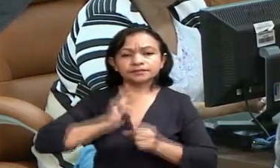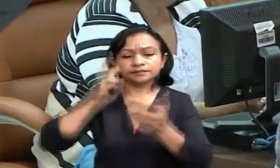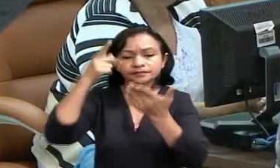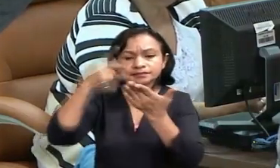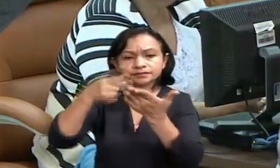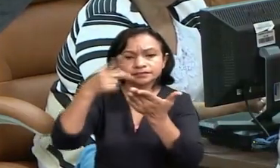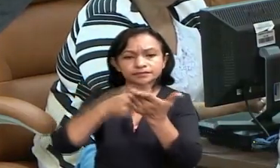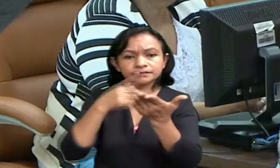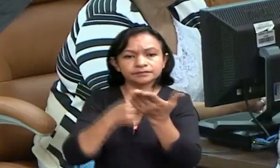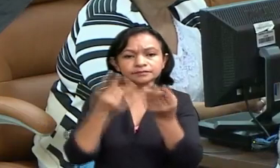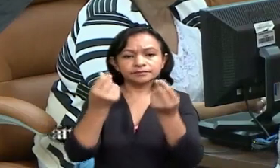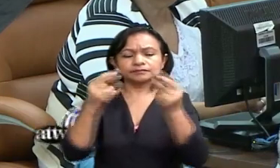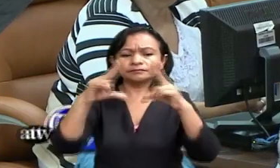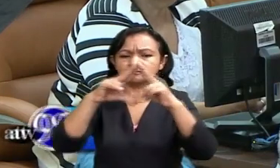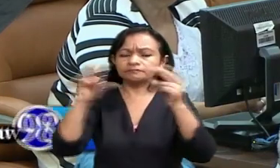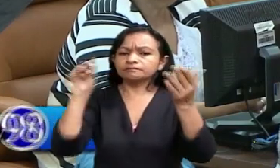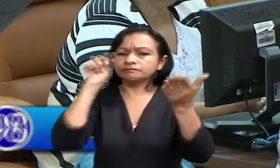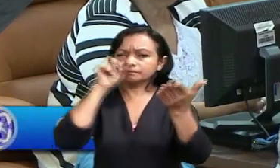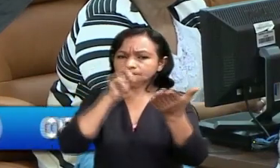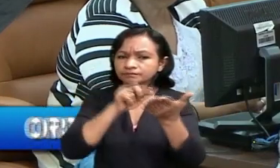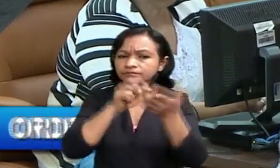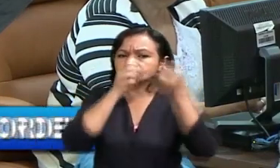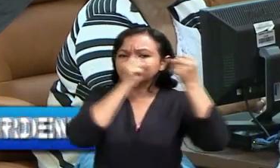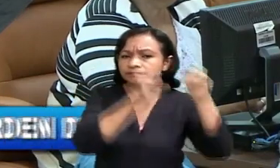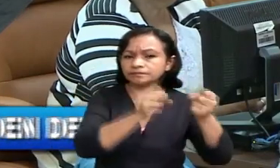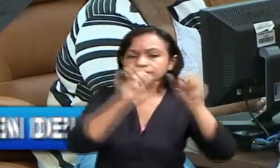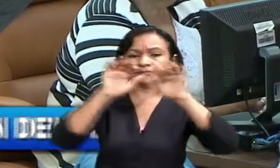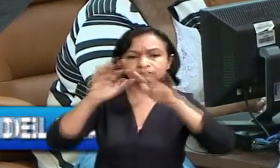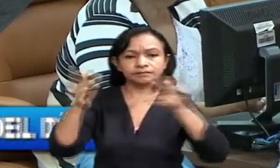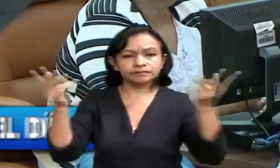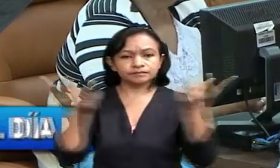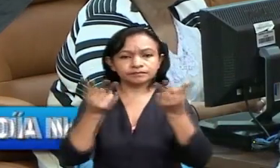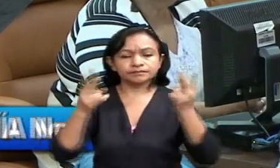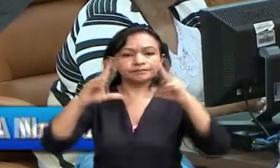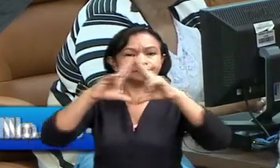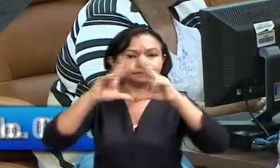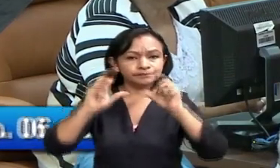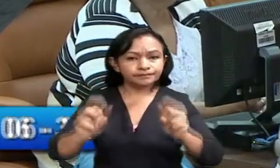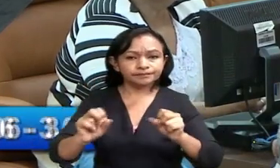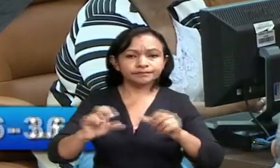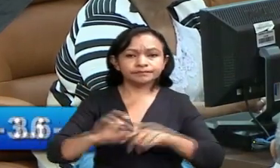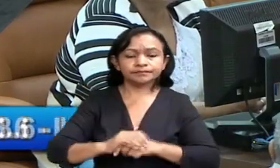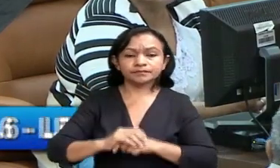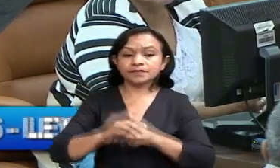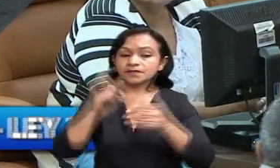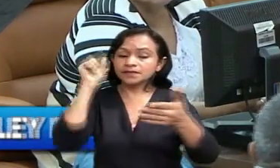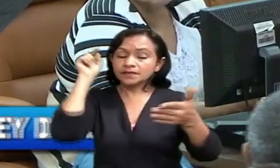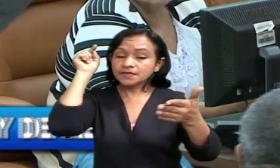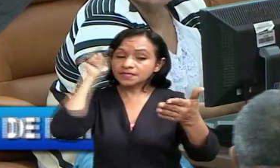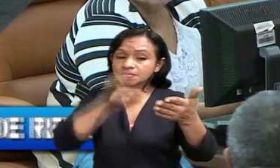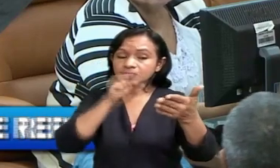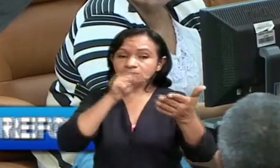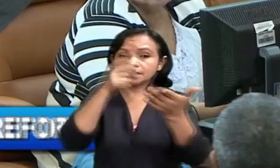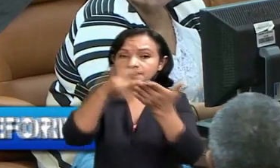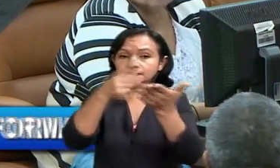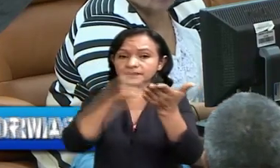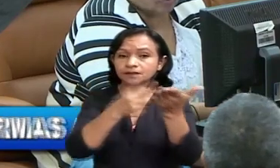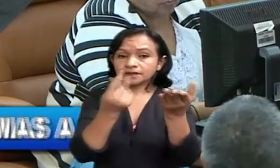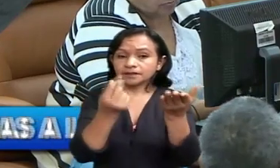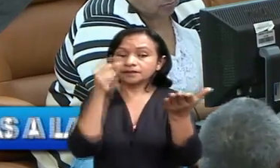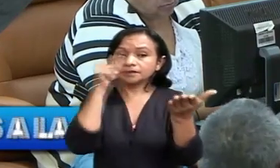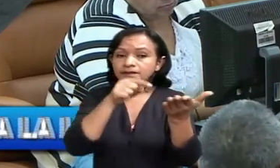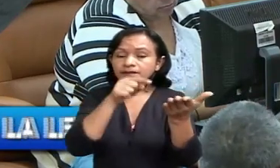presupuesto general de la República de las y los nicaragüenses. Y es ahí, para